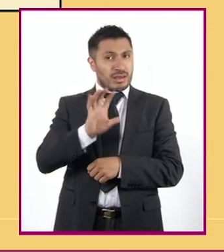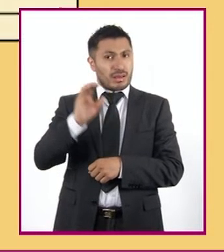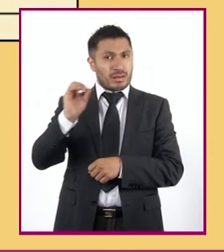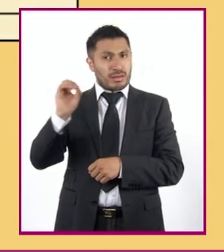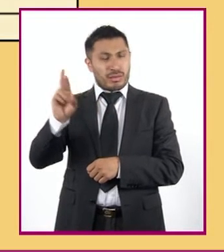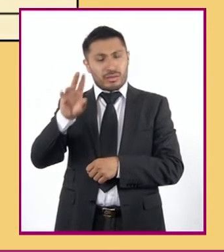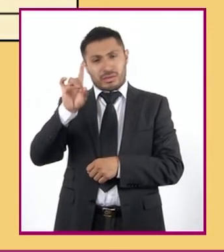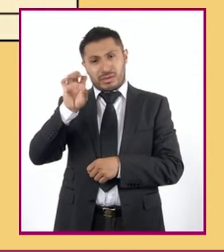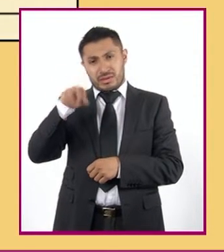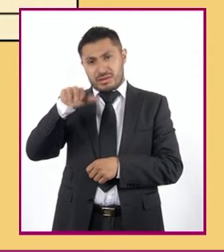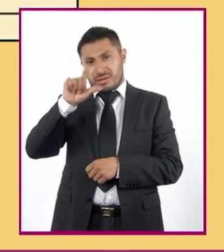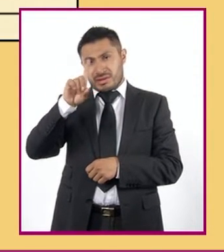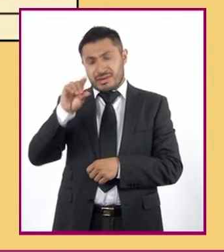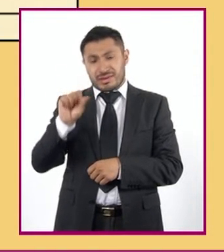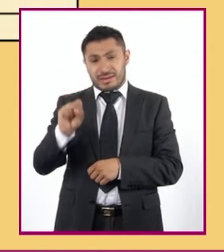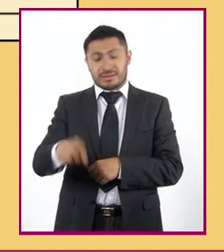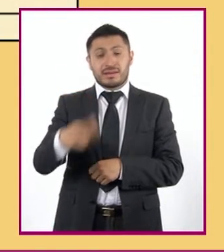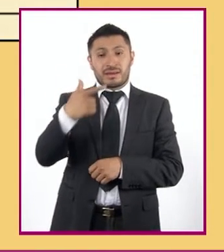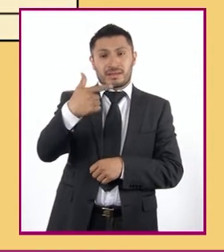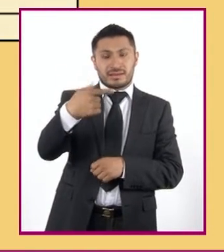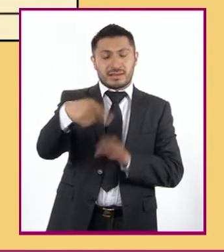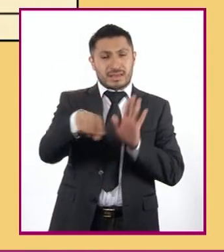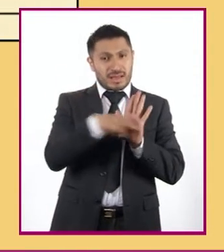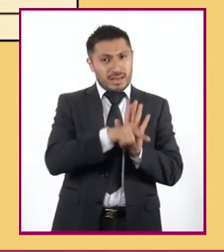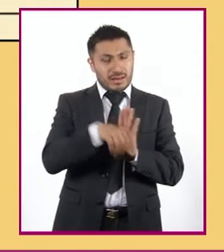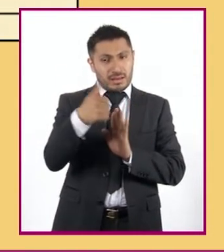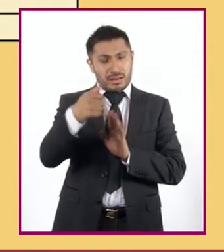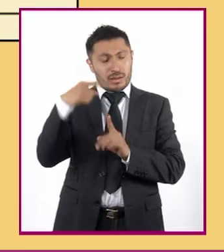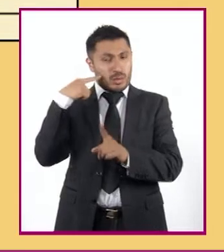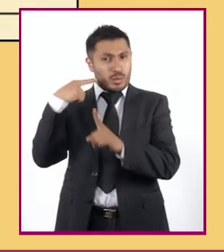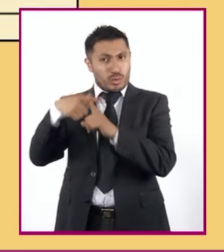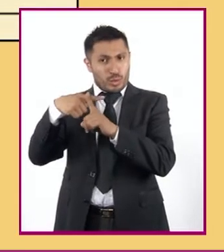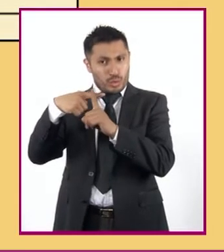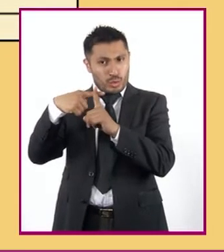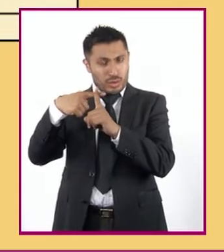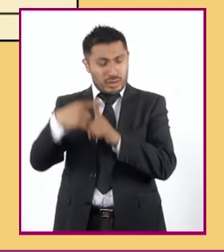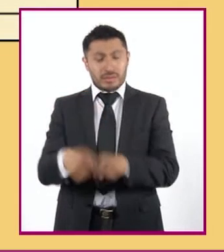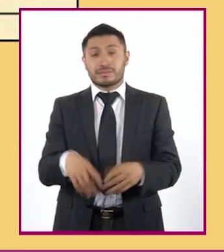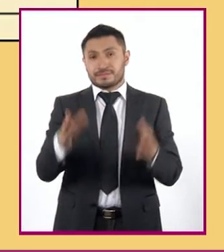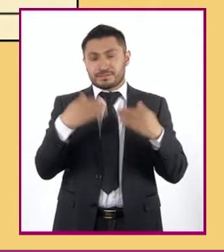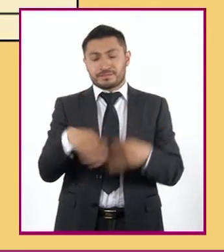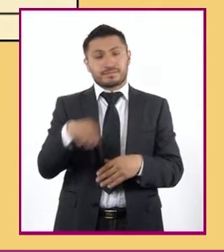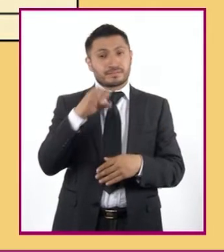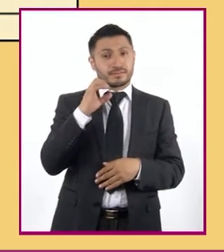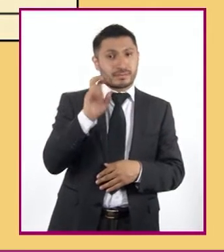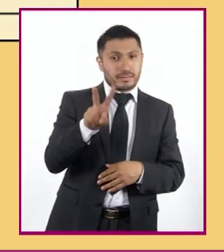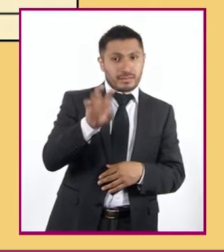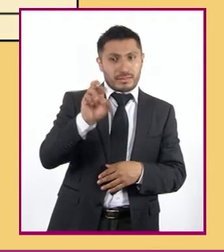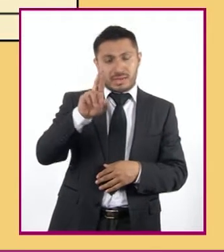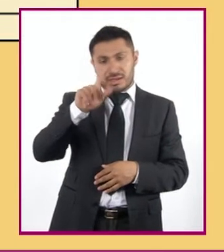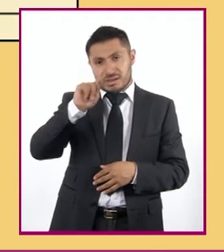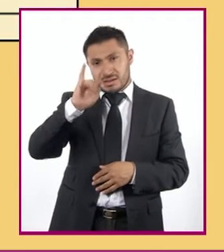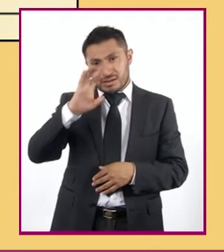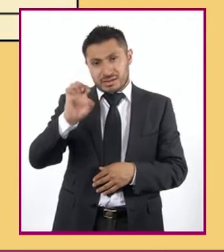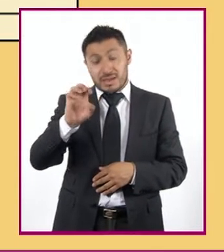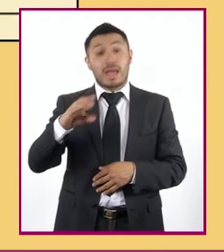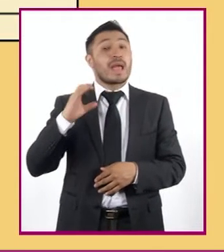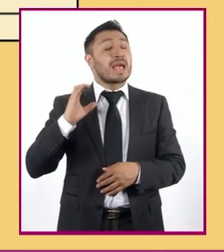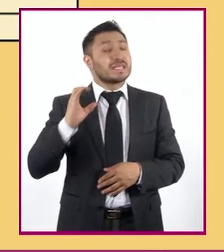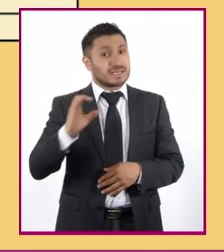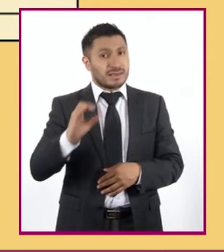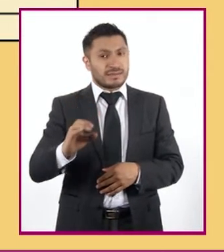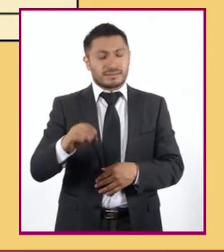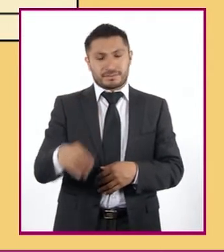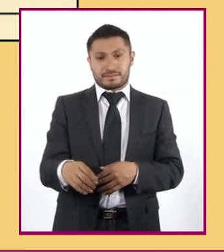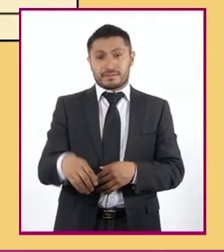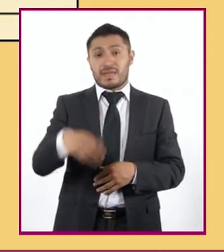son 7 negativo y 6 positivo. Para el vértice C, las coordenadas son